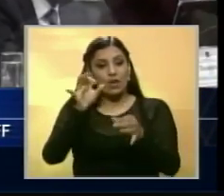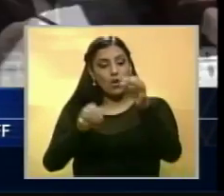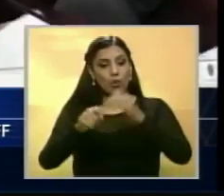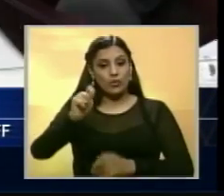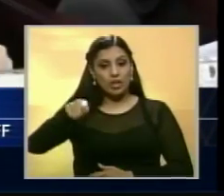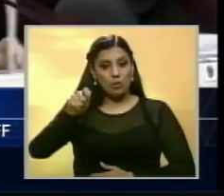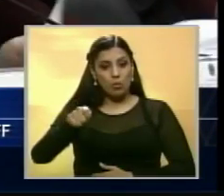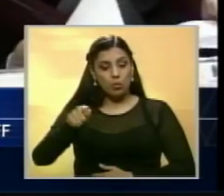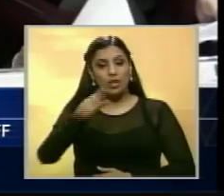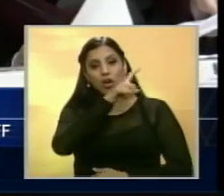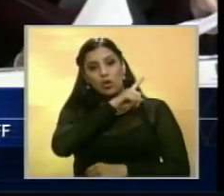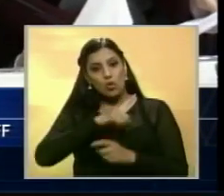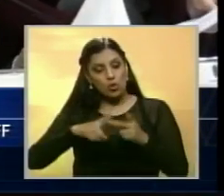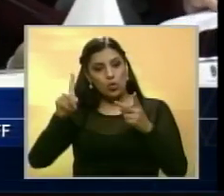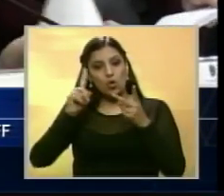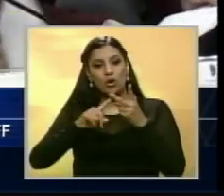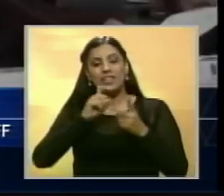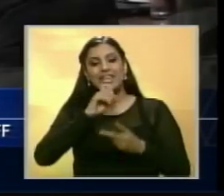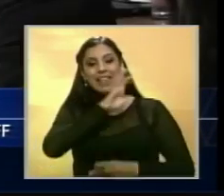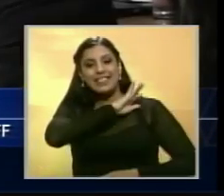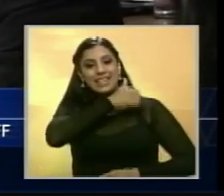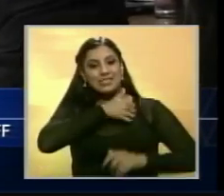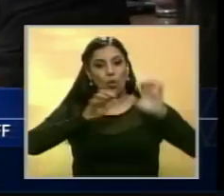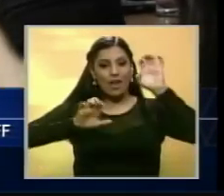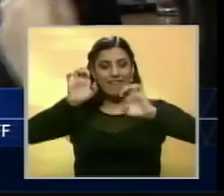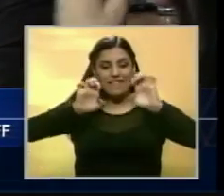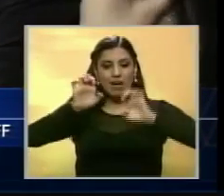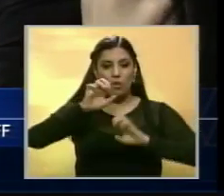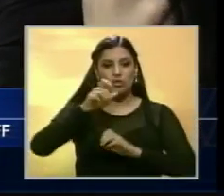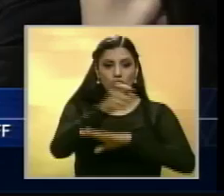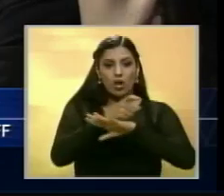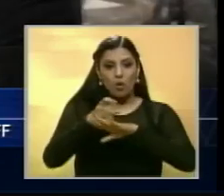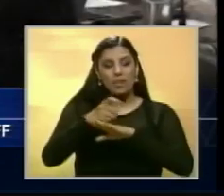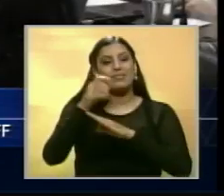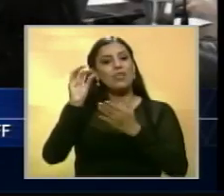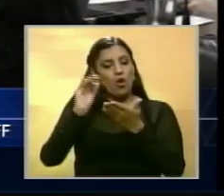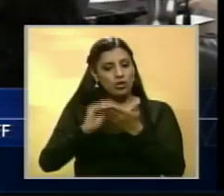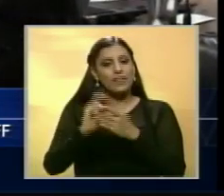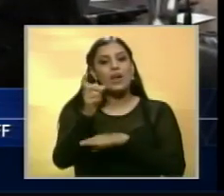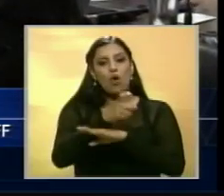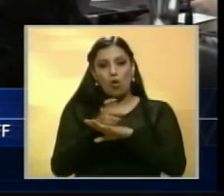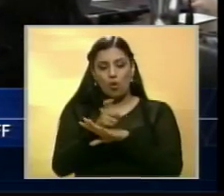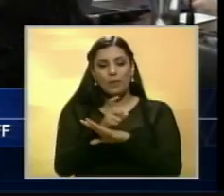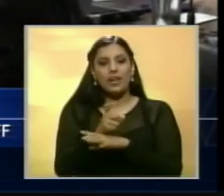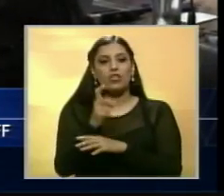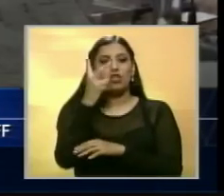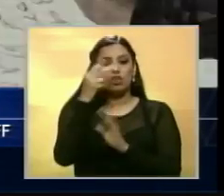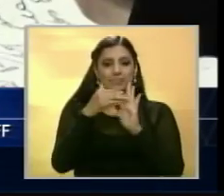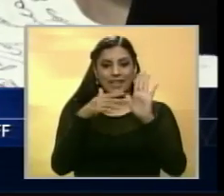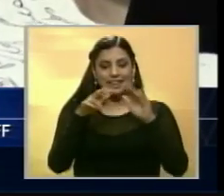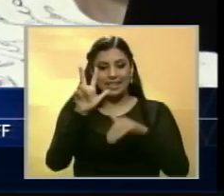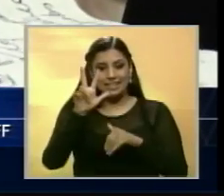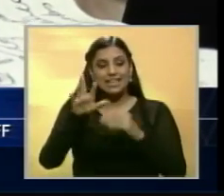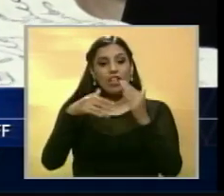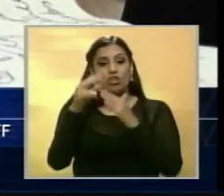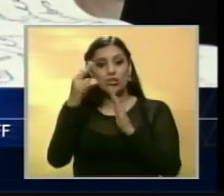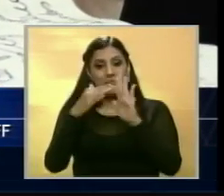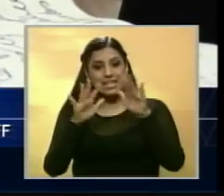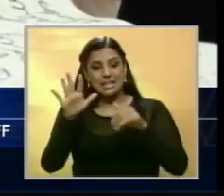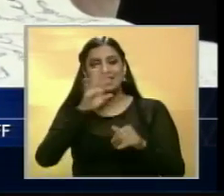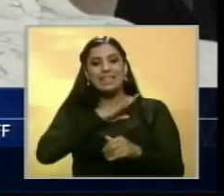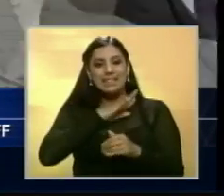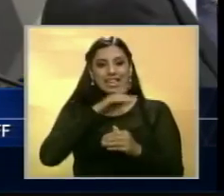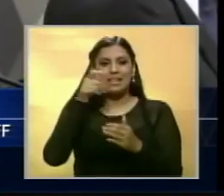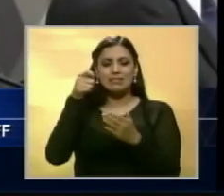de Cuentas, y Leonardo Albernaz, director de Evaluación Gubernamental, ratificaron que el gobierno entre 2013 y 2015 dejó